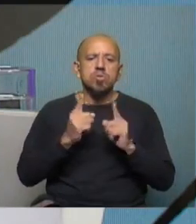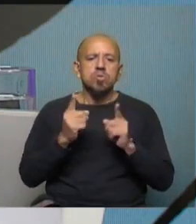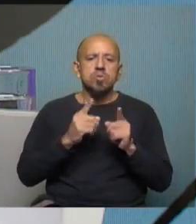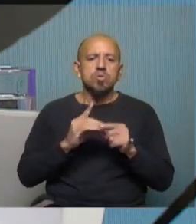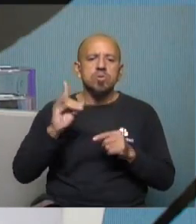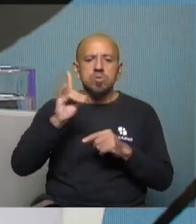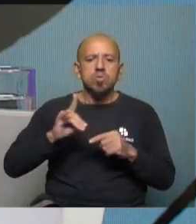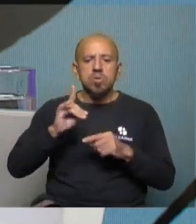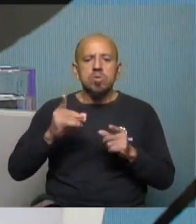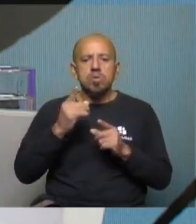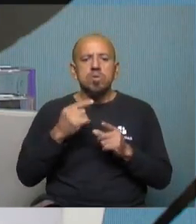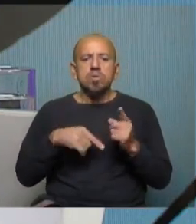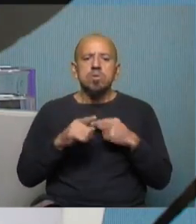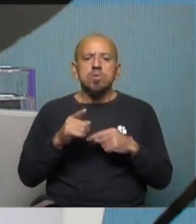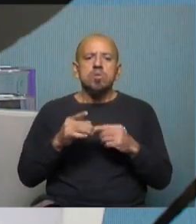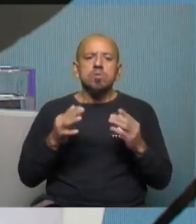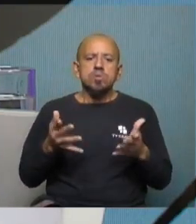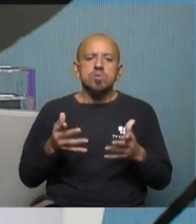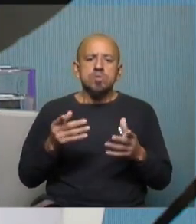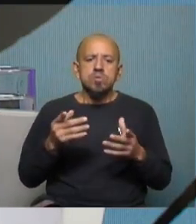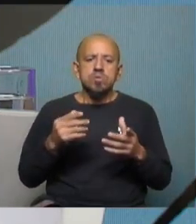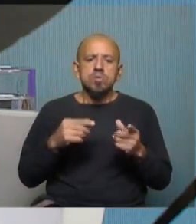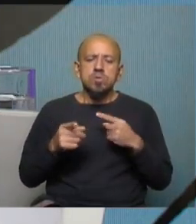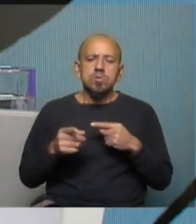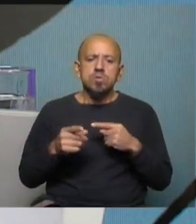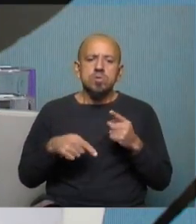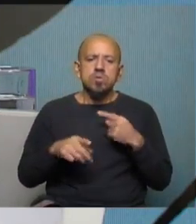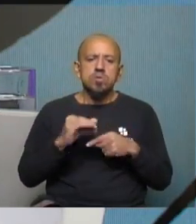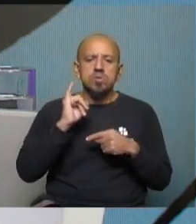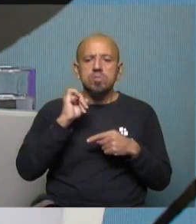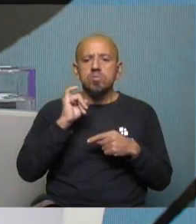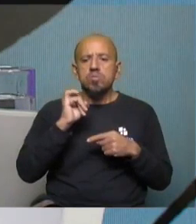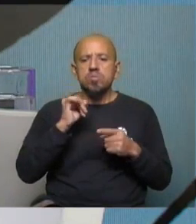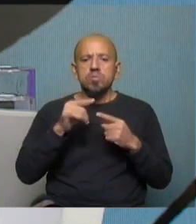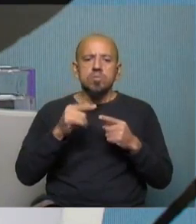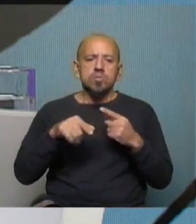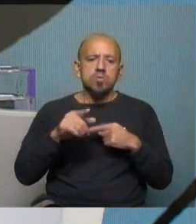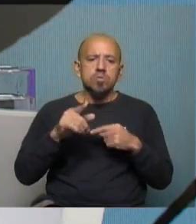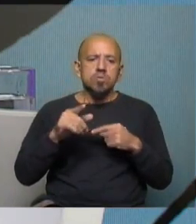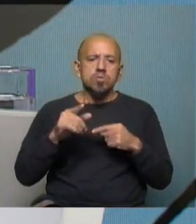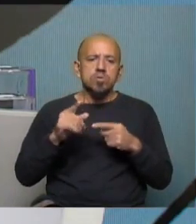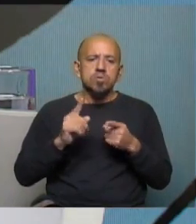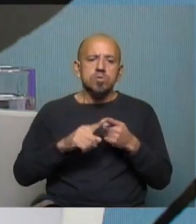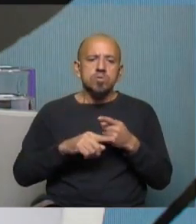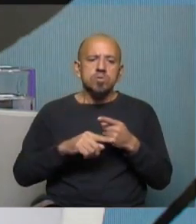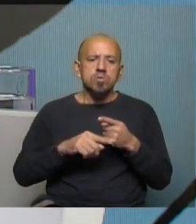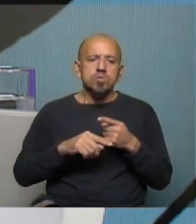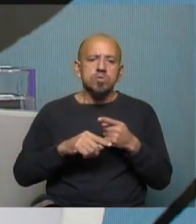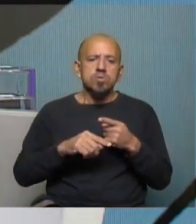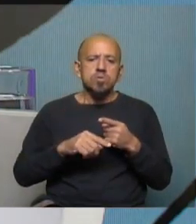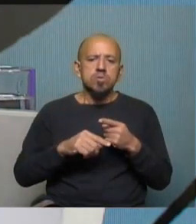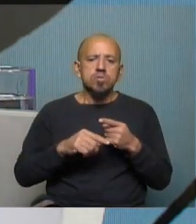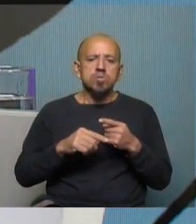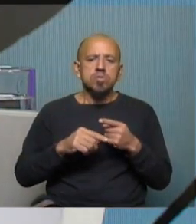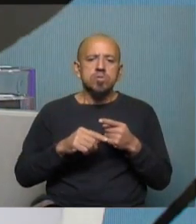estudiar entonces es una revolución de ese tipo no la de mayo que que que construye la nuestra así que bueno pero